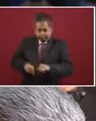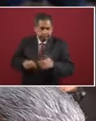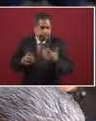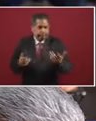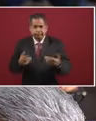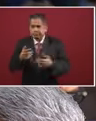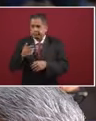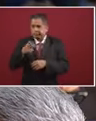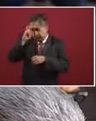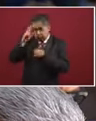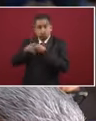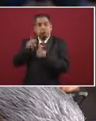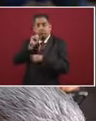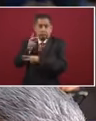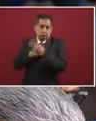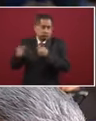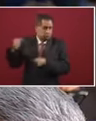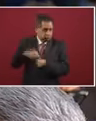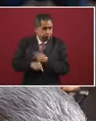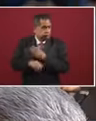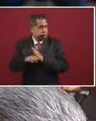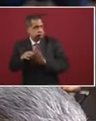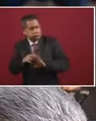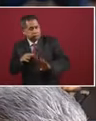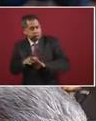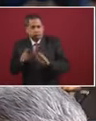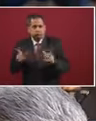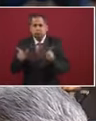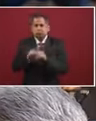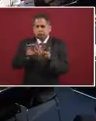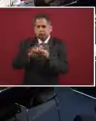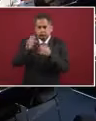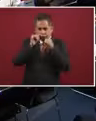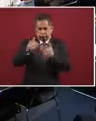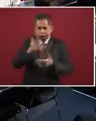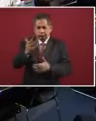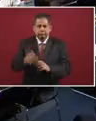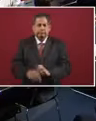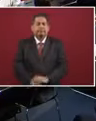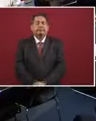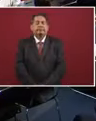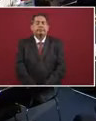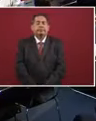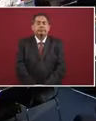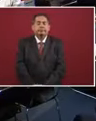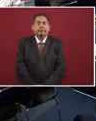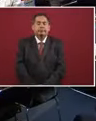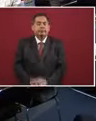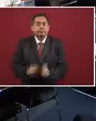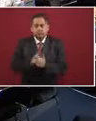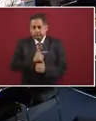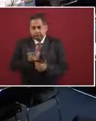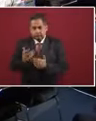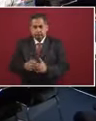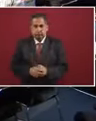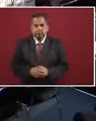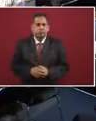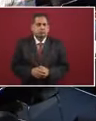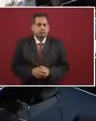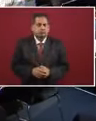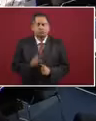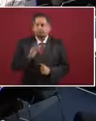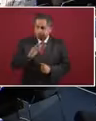de Europa, de Asia. Secretario, muchas gracias por su respuesta. Con mucho gusto. Hay un